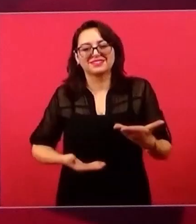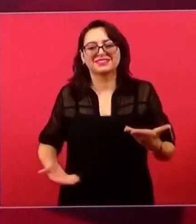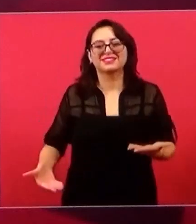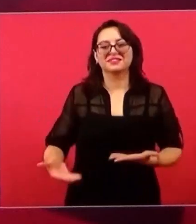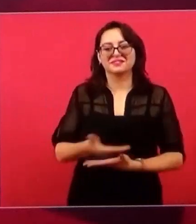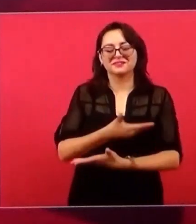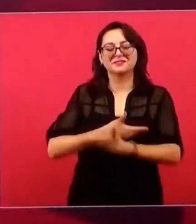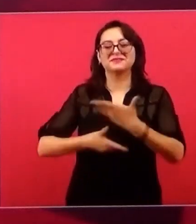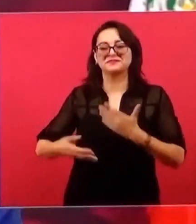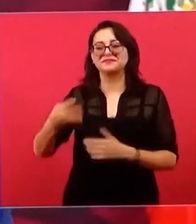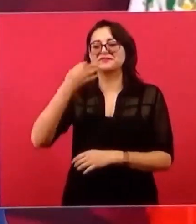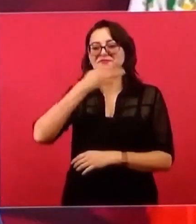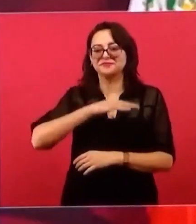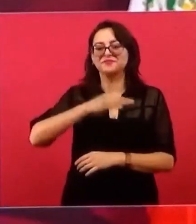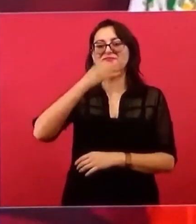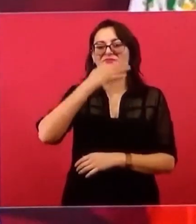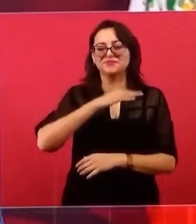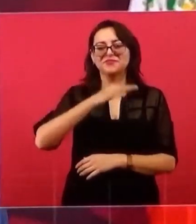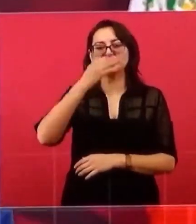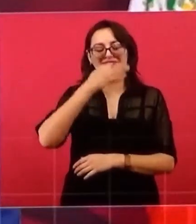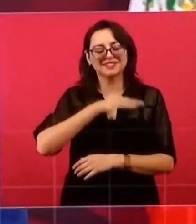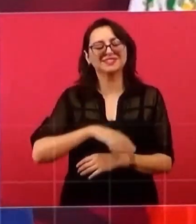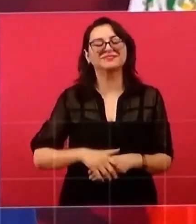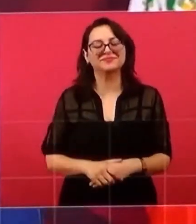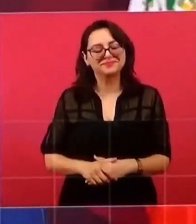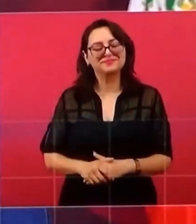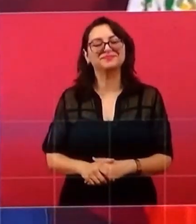a festejar, ¿sí? Es un festejo.